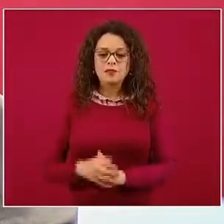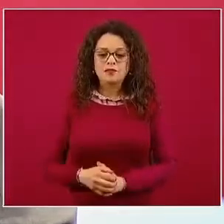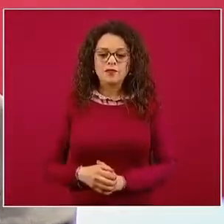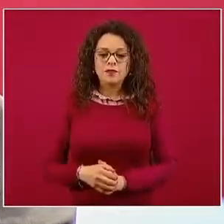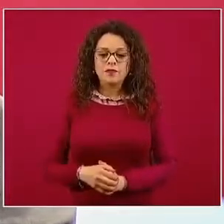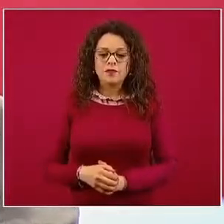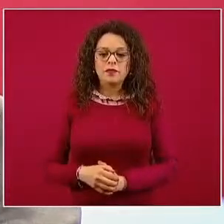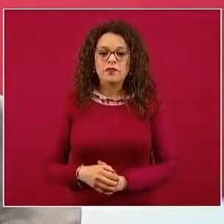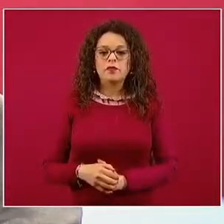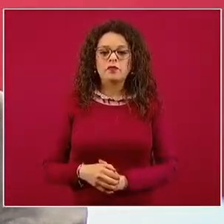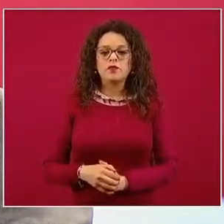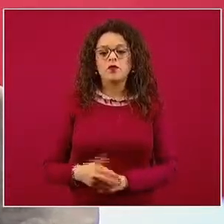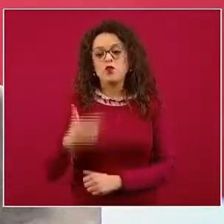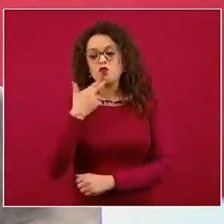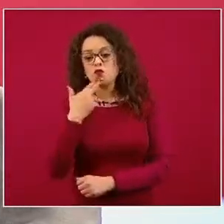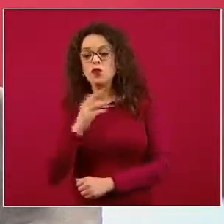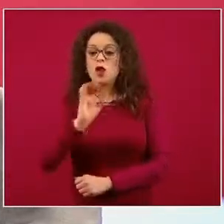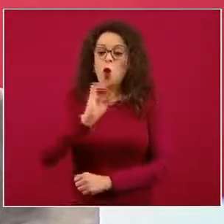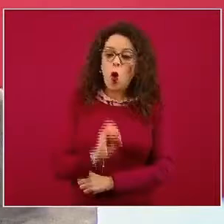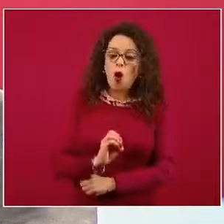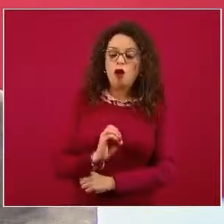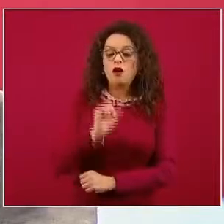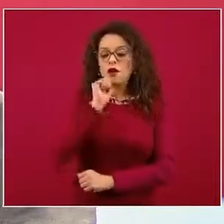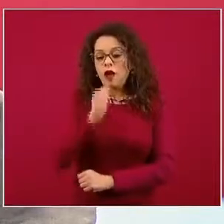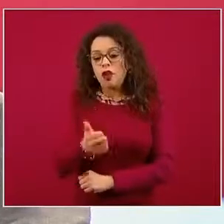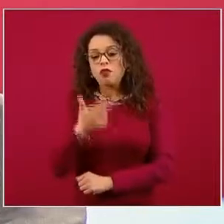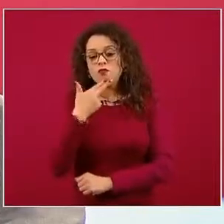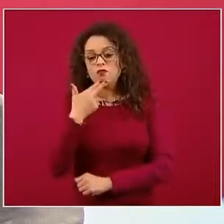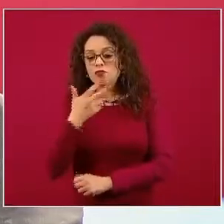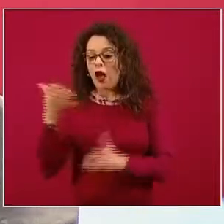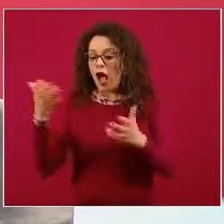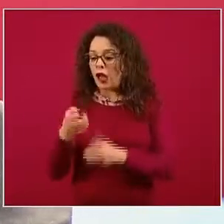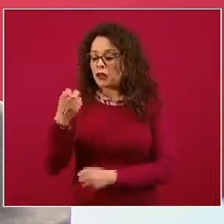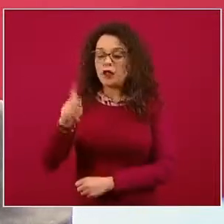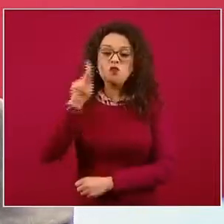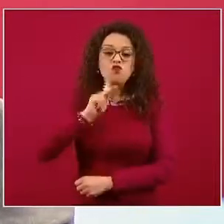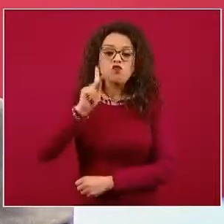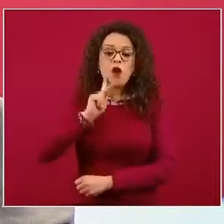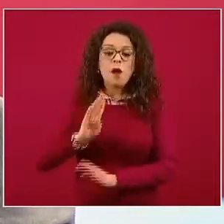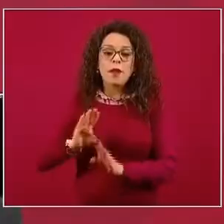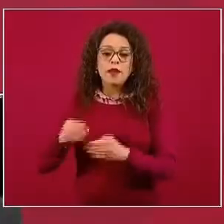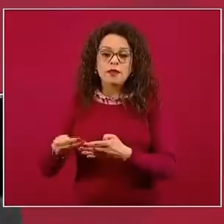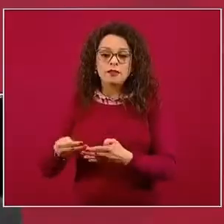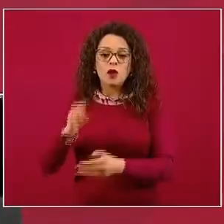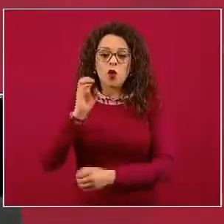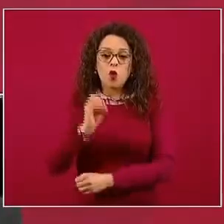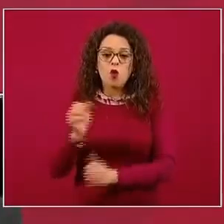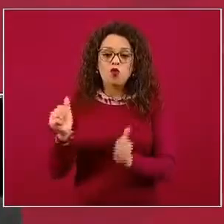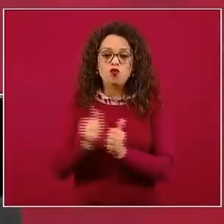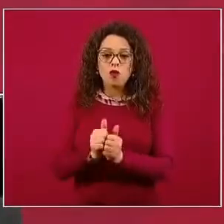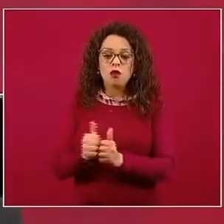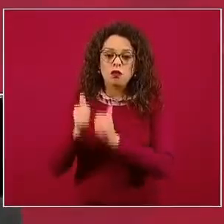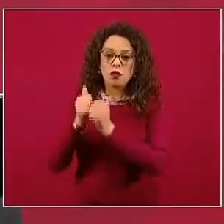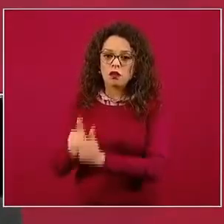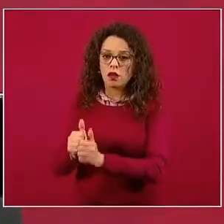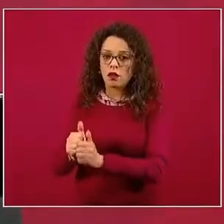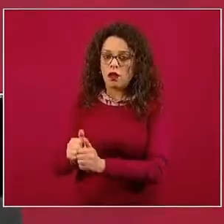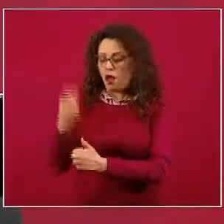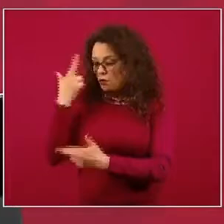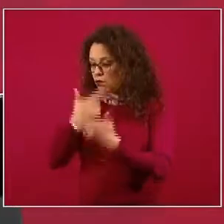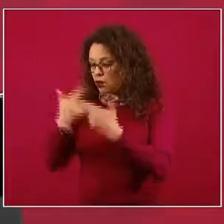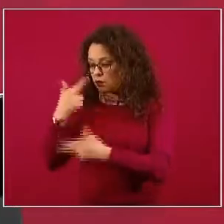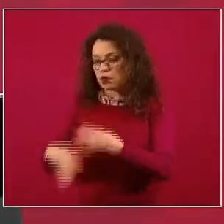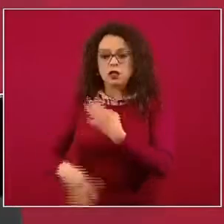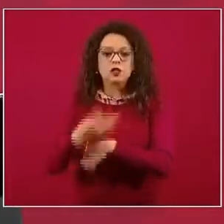inútil o poco útil el haber hecho ese tamizaje con pruebas específicas o con periodos de cuarentena.